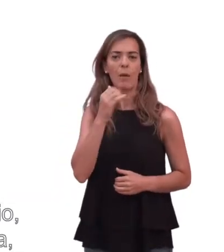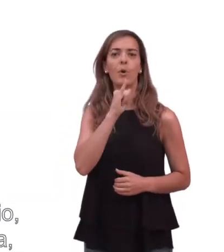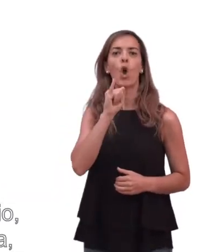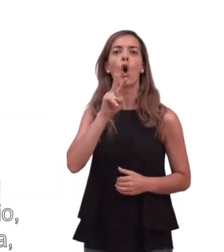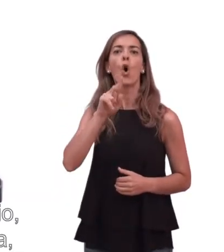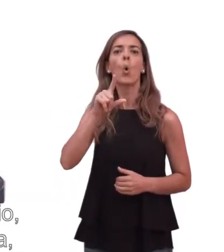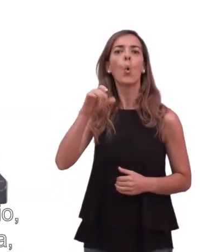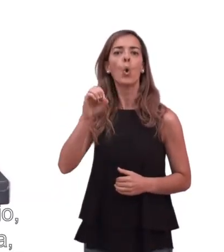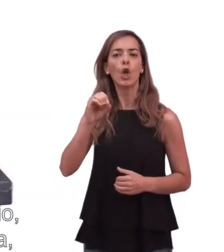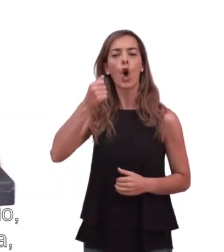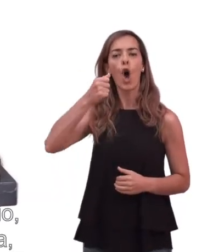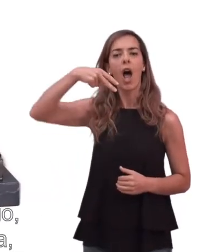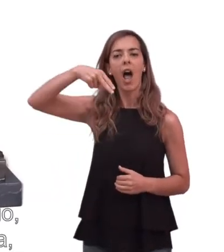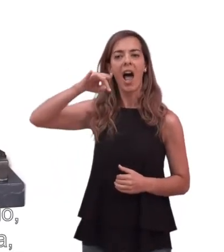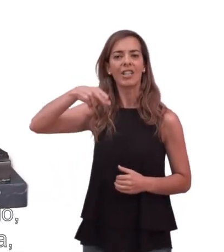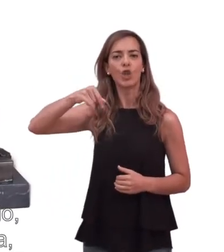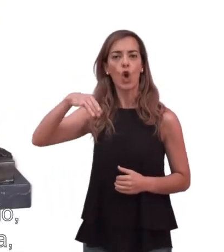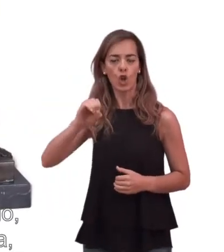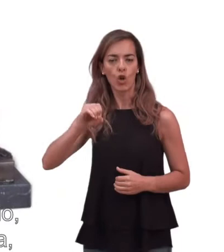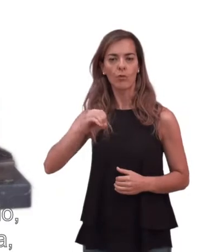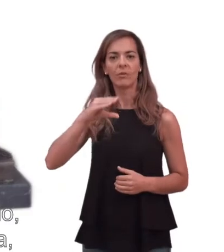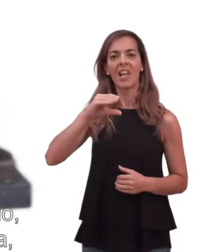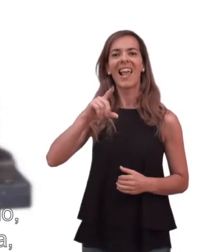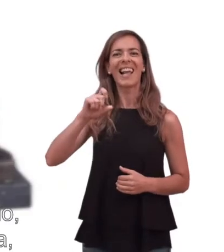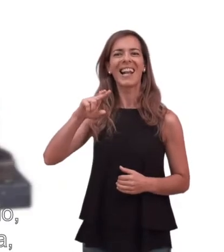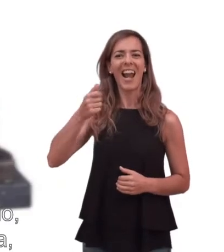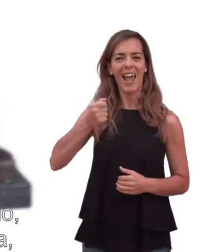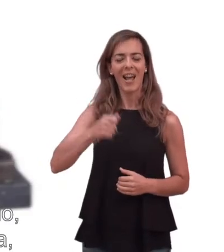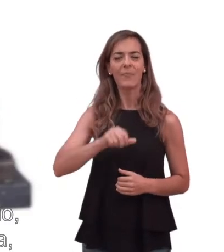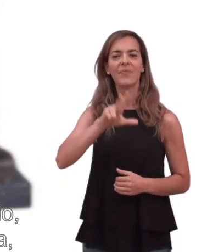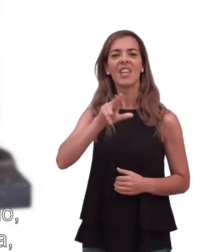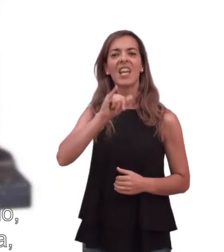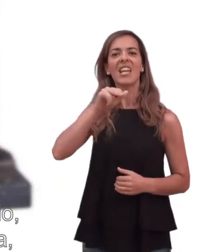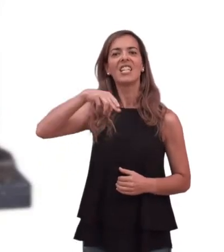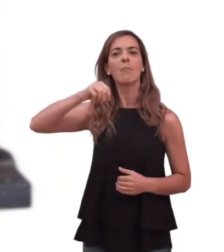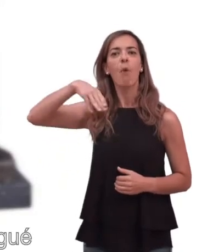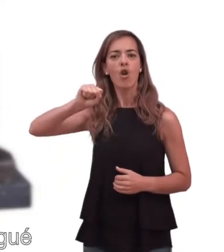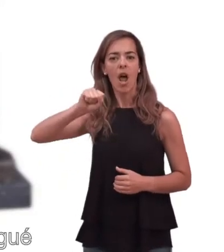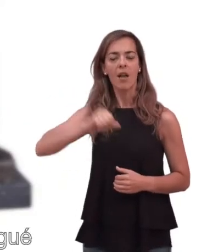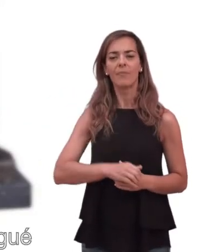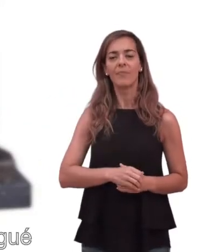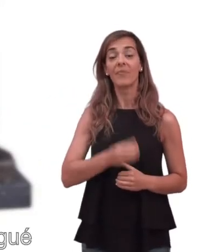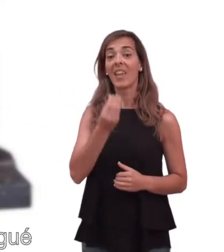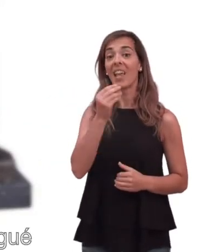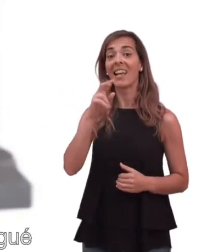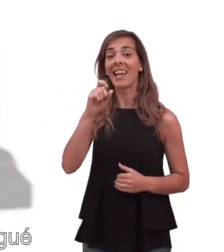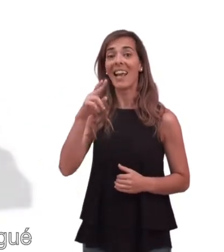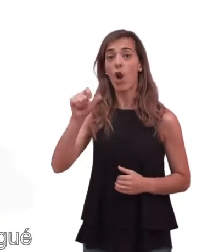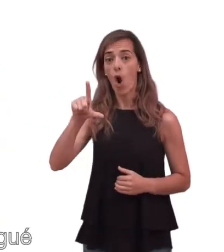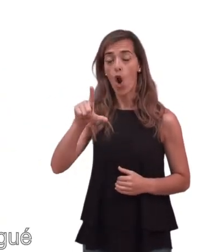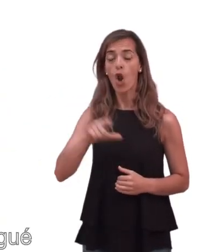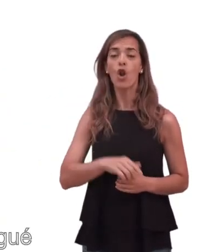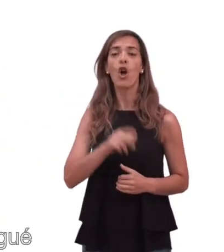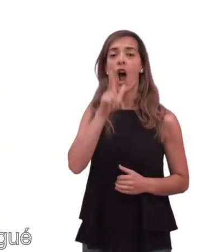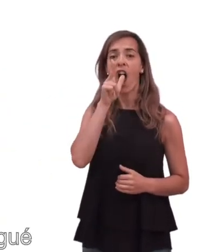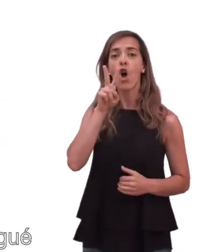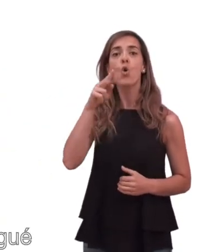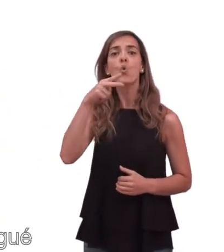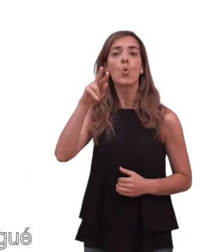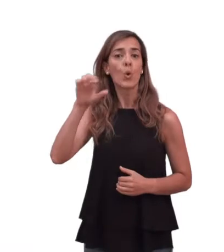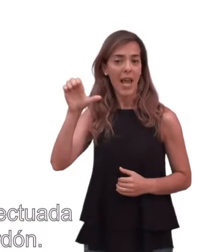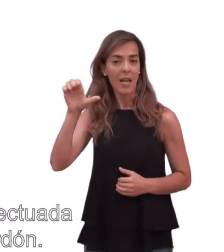Julio Antonio, Josep Clarà, Josep Llimona, Agustín Querol o Manolo